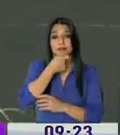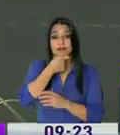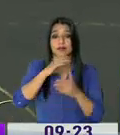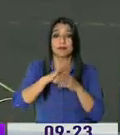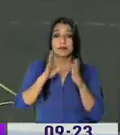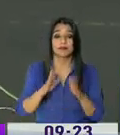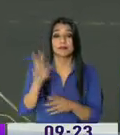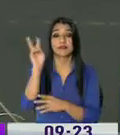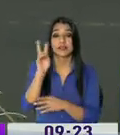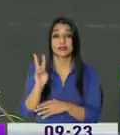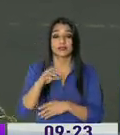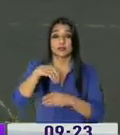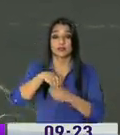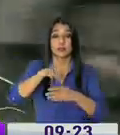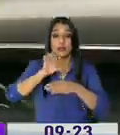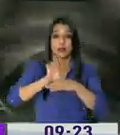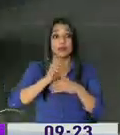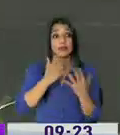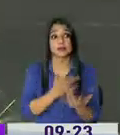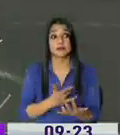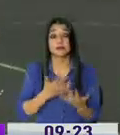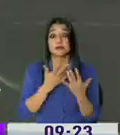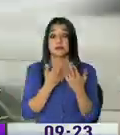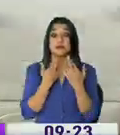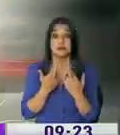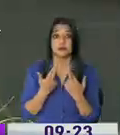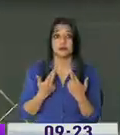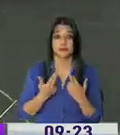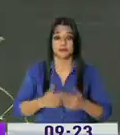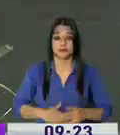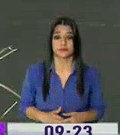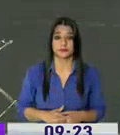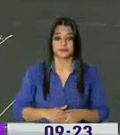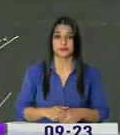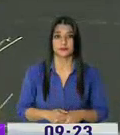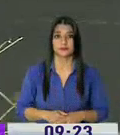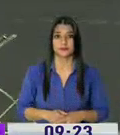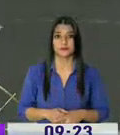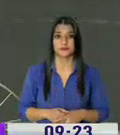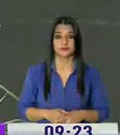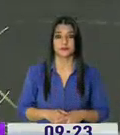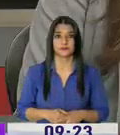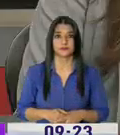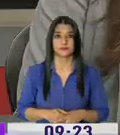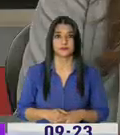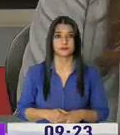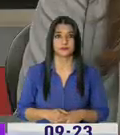de Venezuela en Ecuador y estamos a la espera de una respuesta, informó Priscila Cadena.